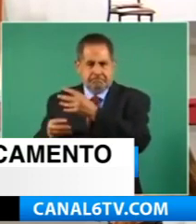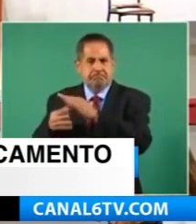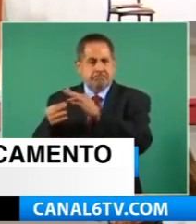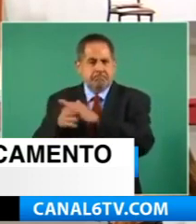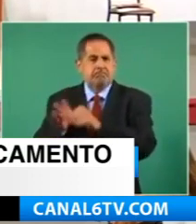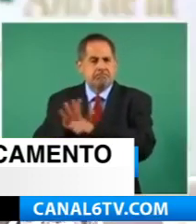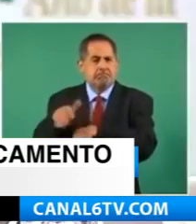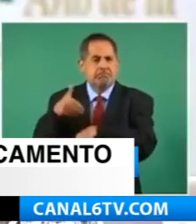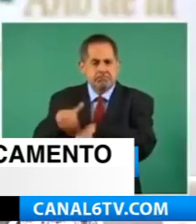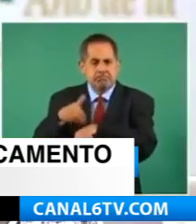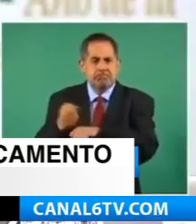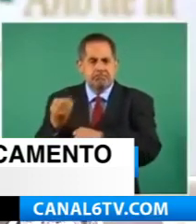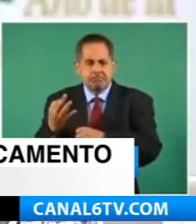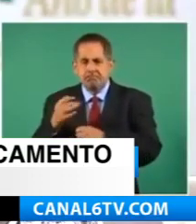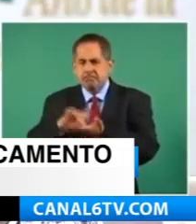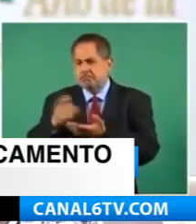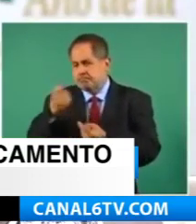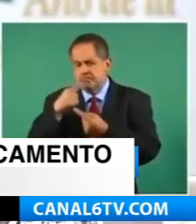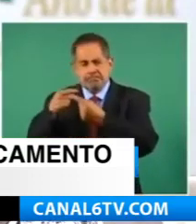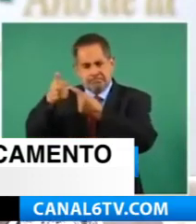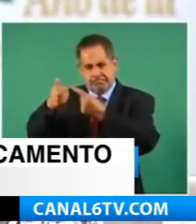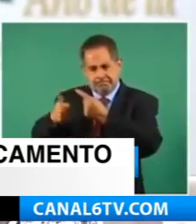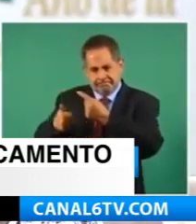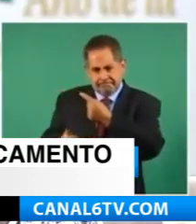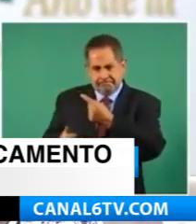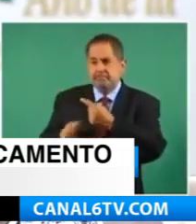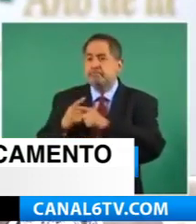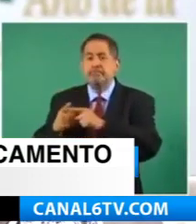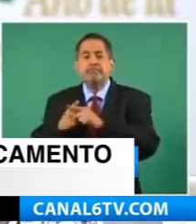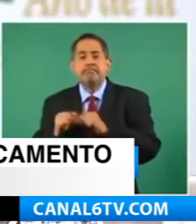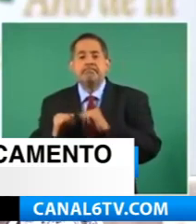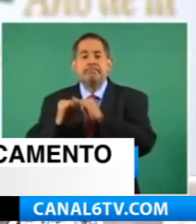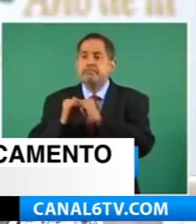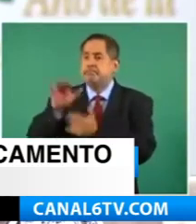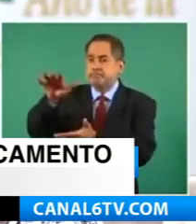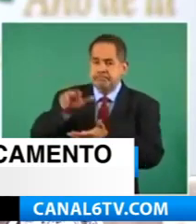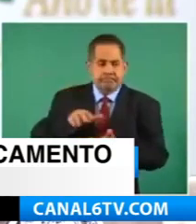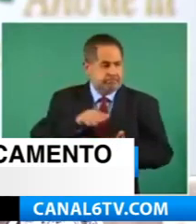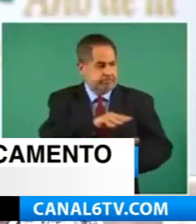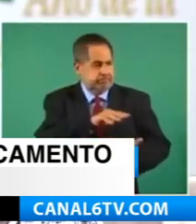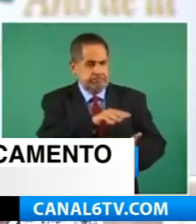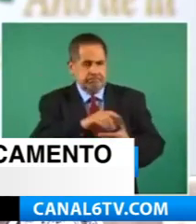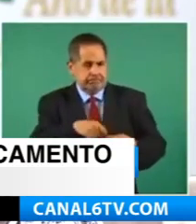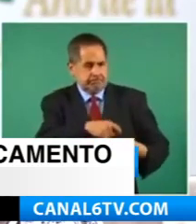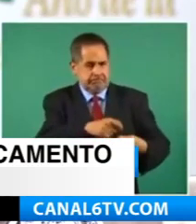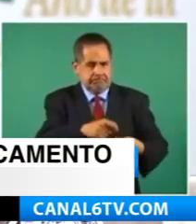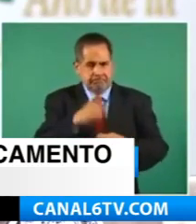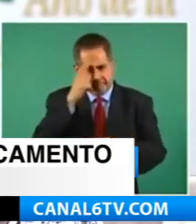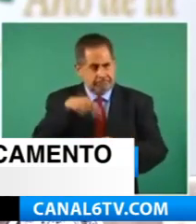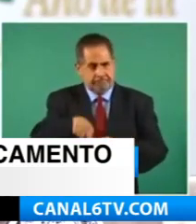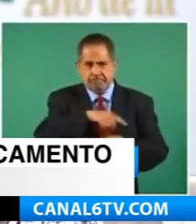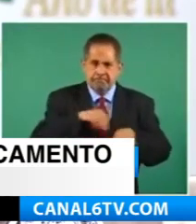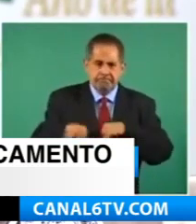los pacientes siguen sin recibirlos poniendo en duda lo afirmado por lópez obrador y el secretario de salud jorge alcocer quienes